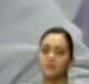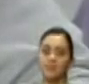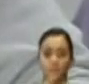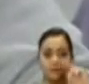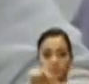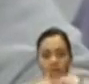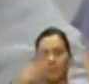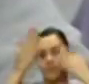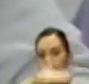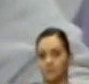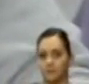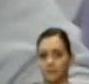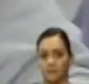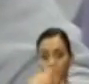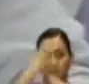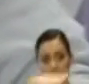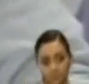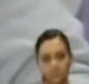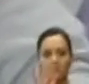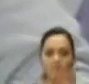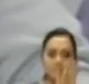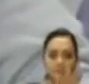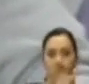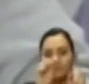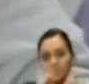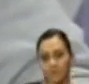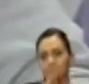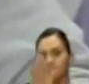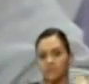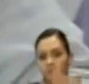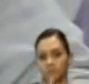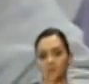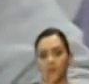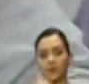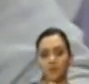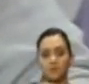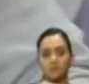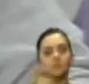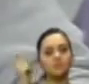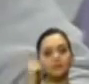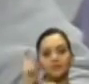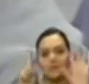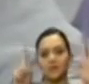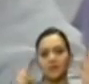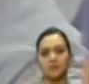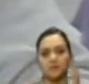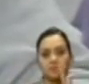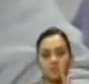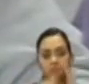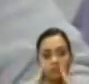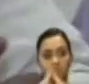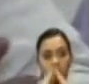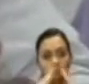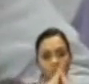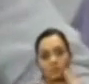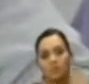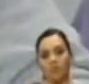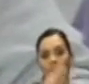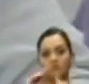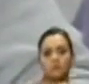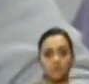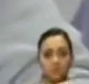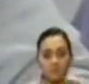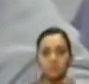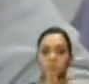toda la infraestructura escolar que requiere el país. Requerimos unas 6.000 unidades educativas de mayor